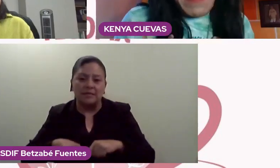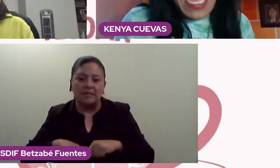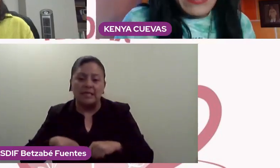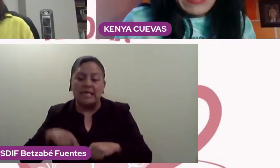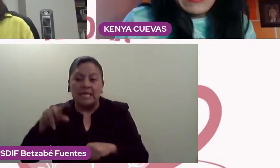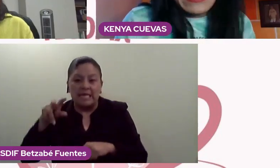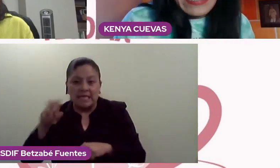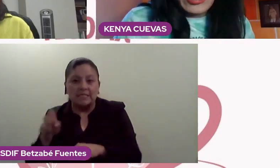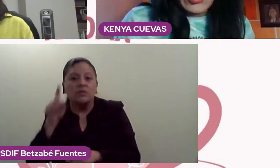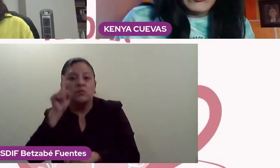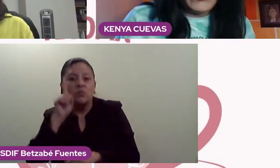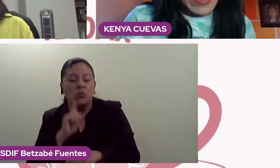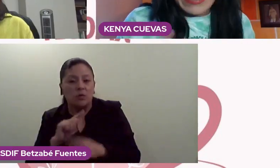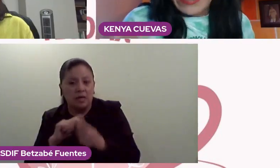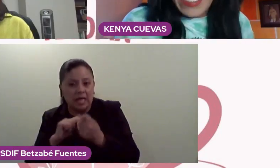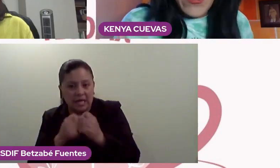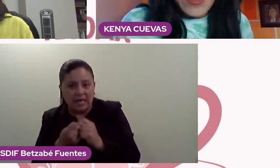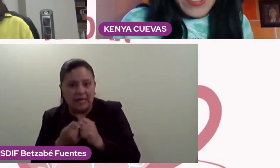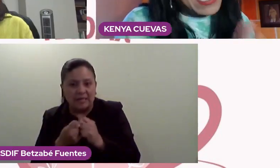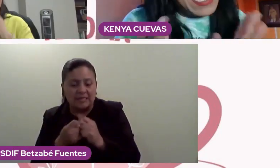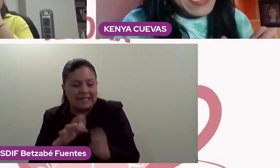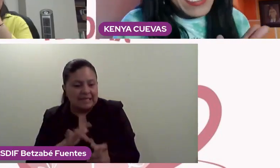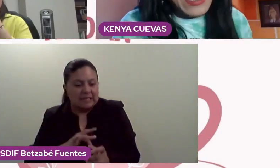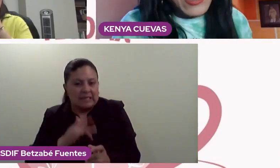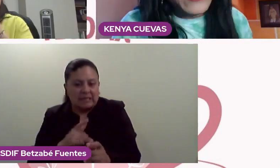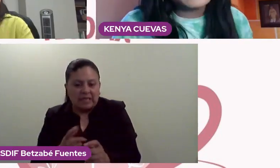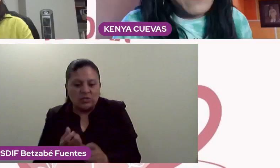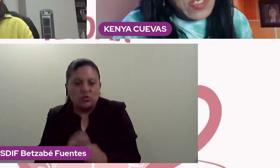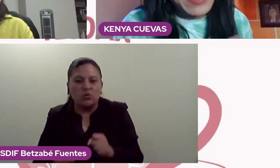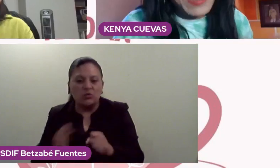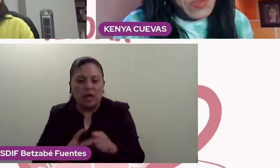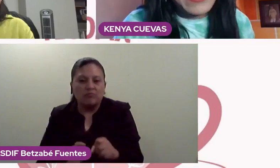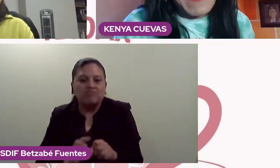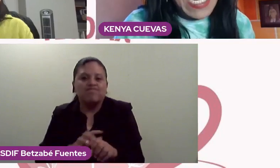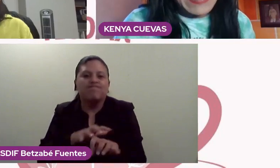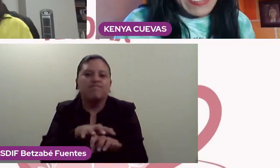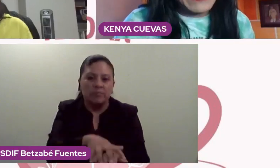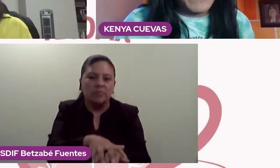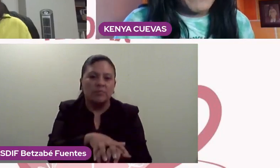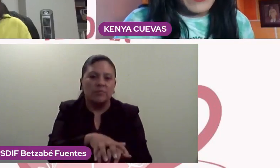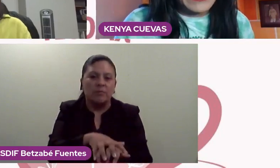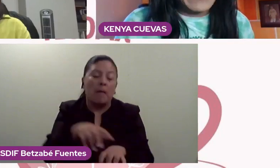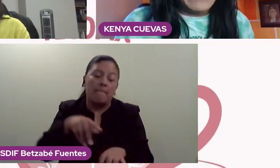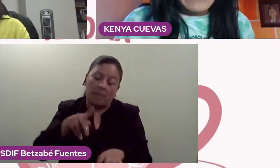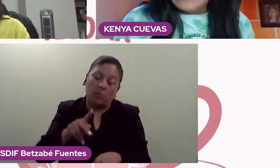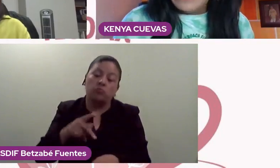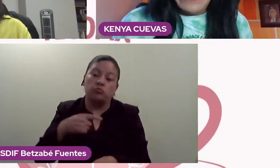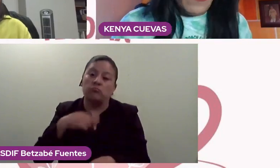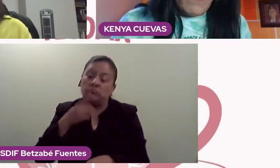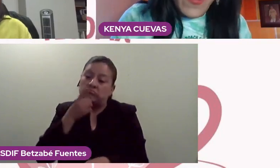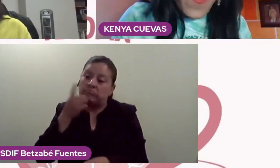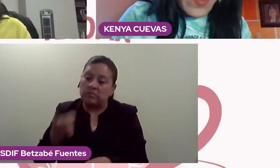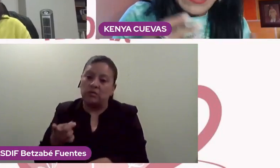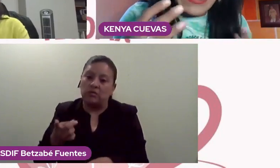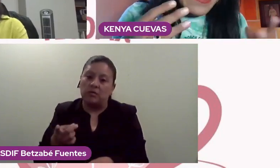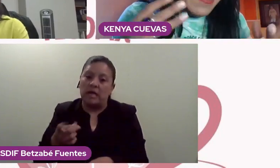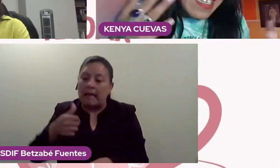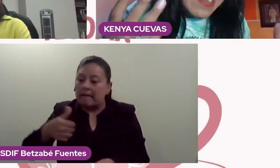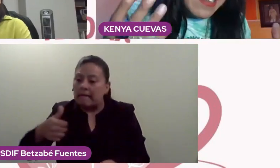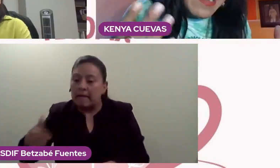pero también cada derecho, lo que les digo, cada derecho conlleva una responsabilidad, ¿no? Porque luego,